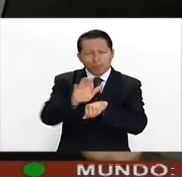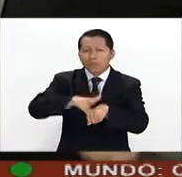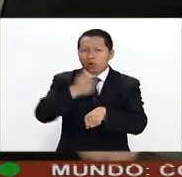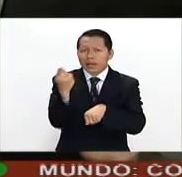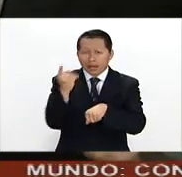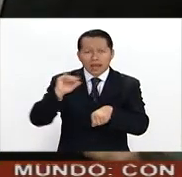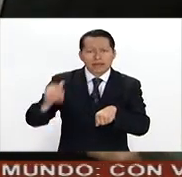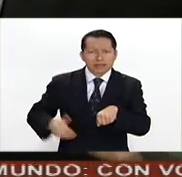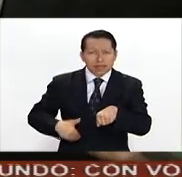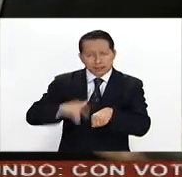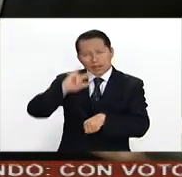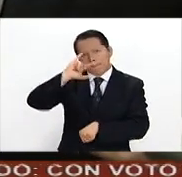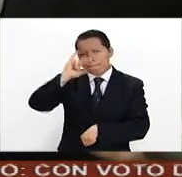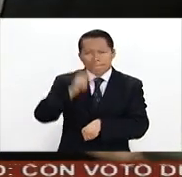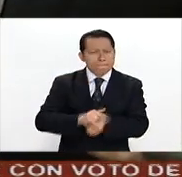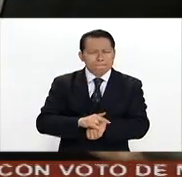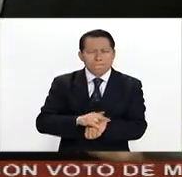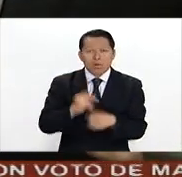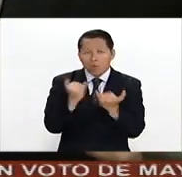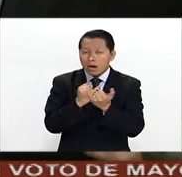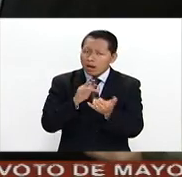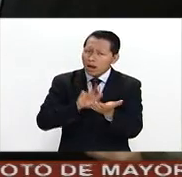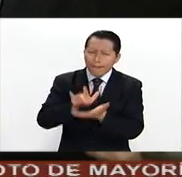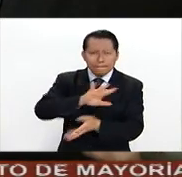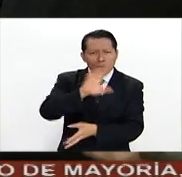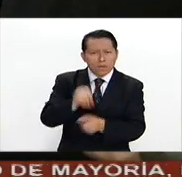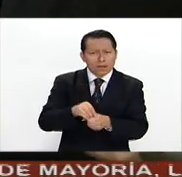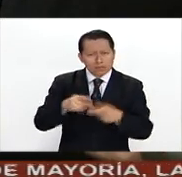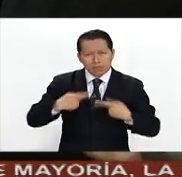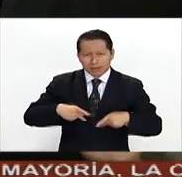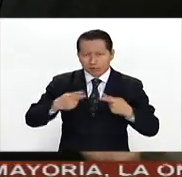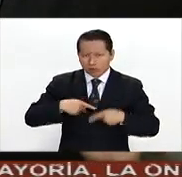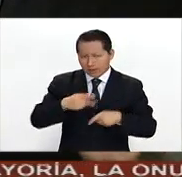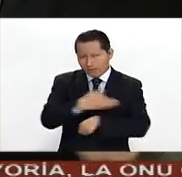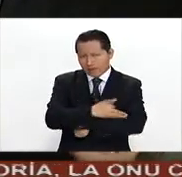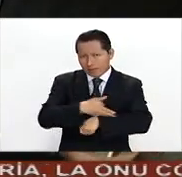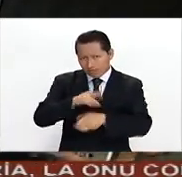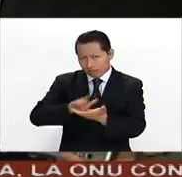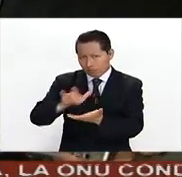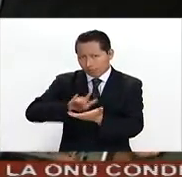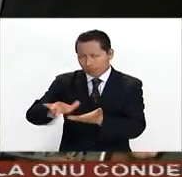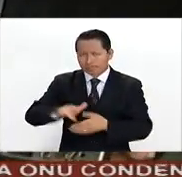y nosotros haremos todo para apoyar a las familias de los muertos.